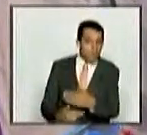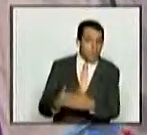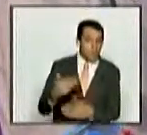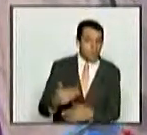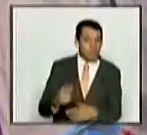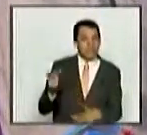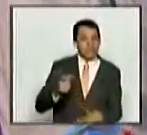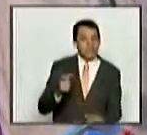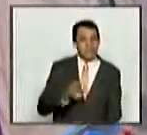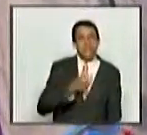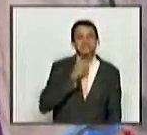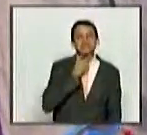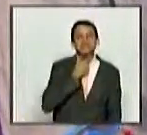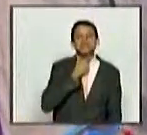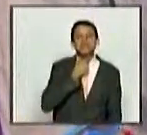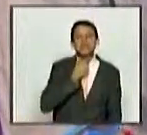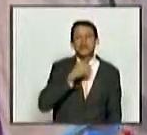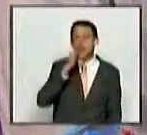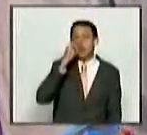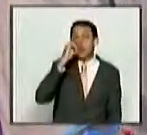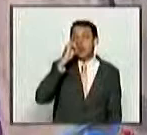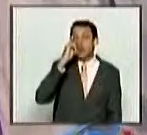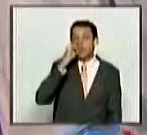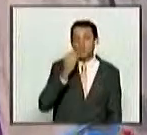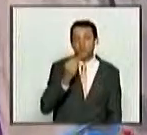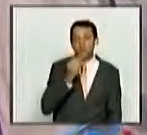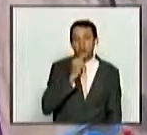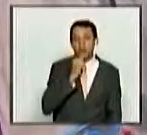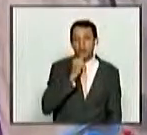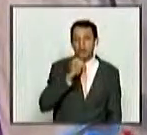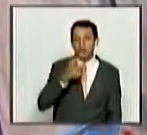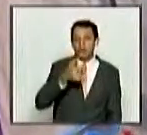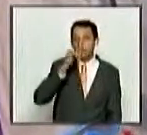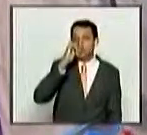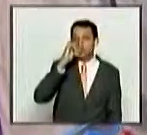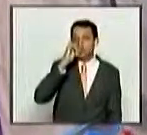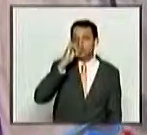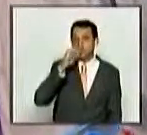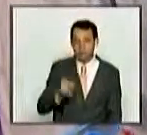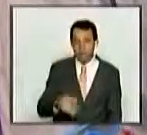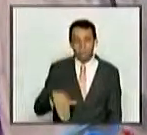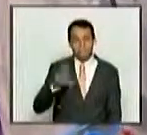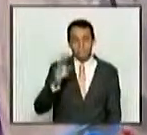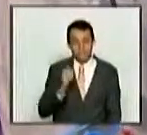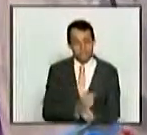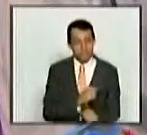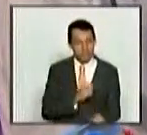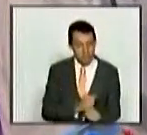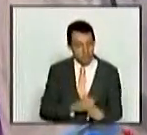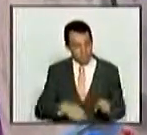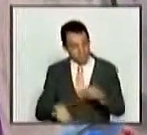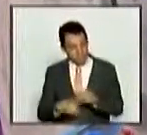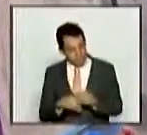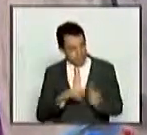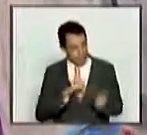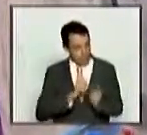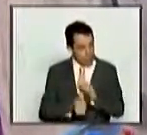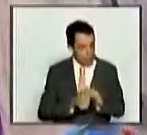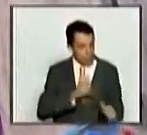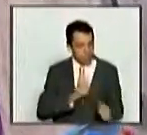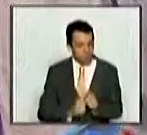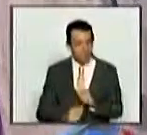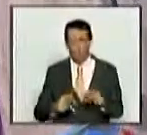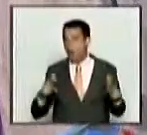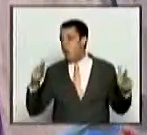porque un paciente que venga con dolor se está deshidratando. Y ese paciente también tiene que empezar a hacer ejercicio, porque es que es el peor error.